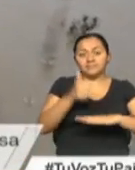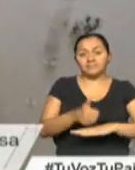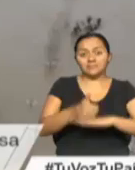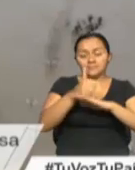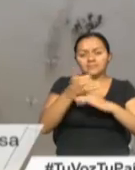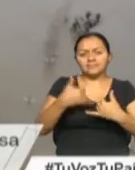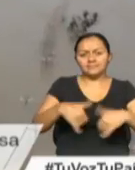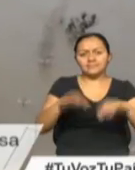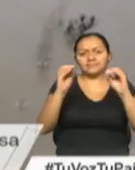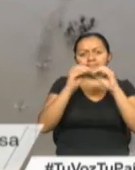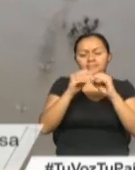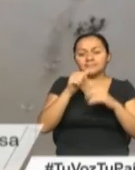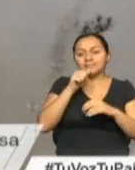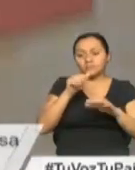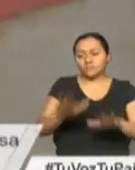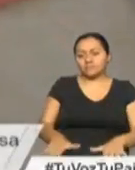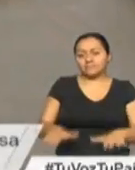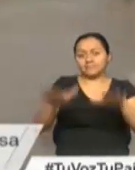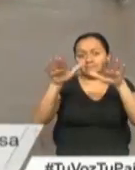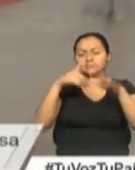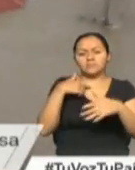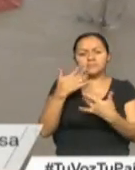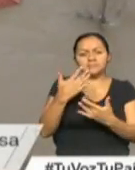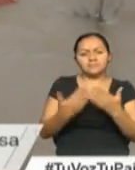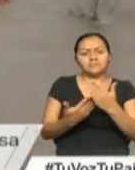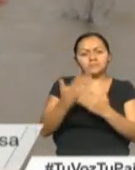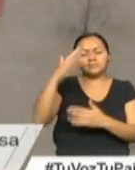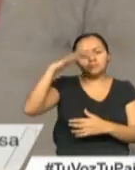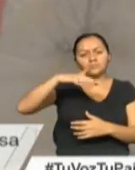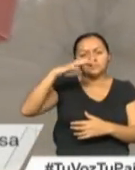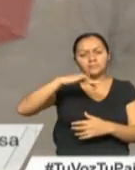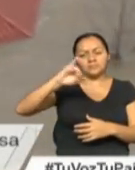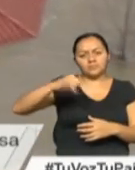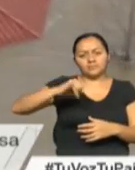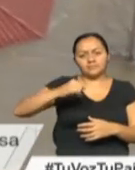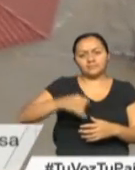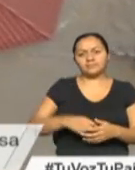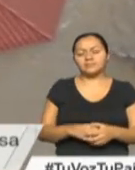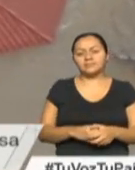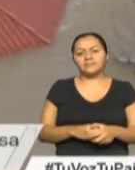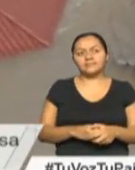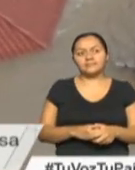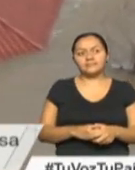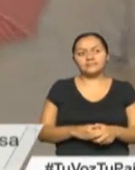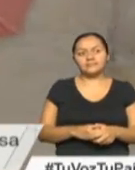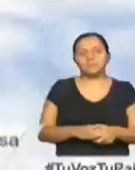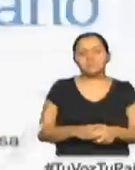siguen reduciendo el nivel del lago Oroville a la espera de nuevas lluvias el jueves.